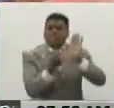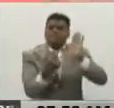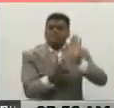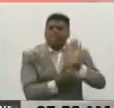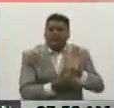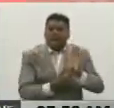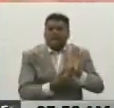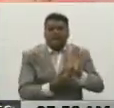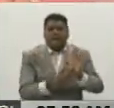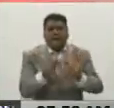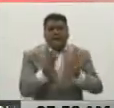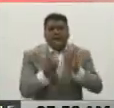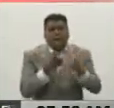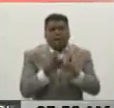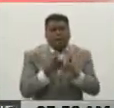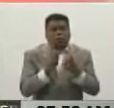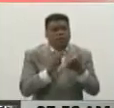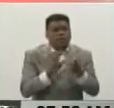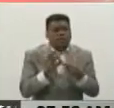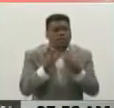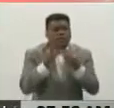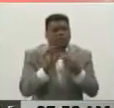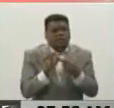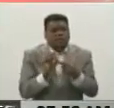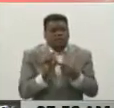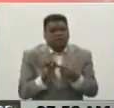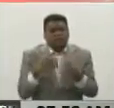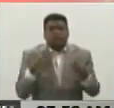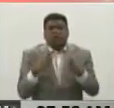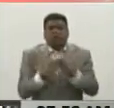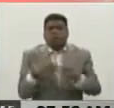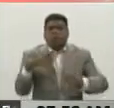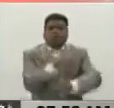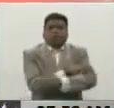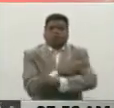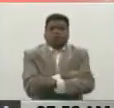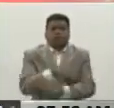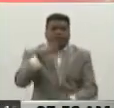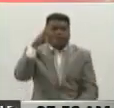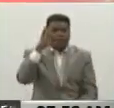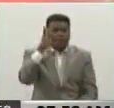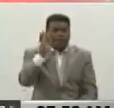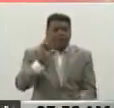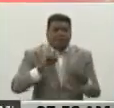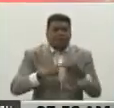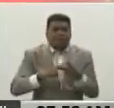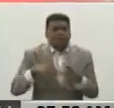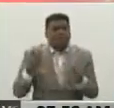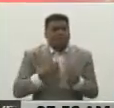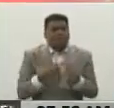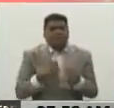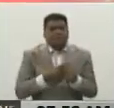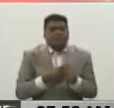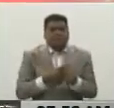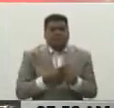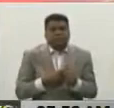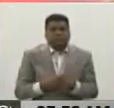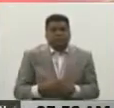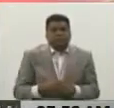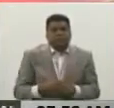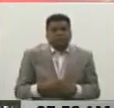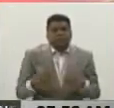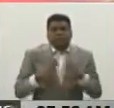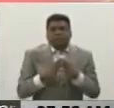algo particular, sobre todo desde el punto de vista de la oposición. El Instagram, el Facebook ha sido una principal protagonista de lo que